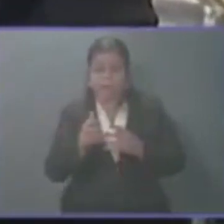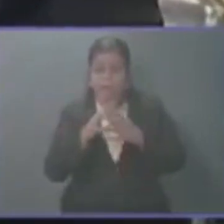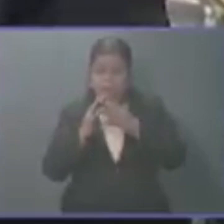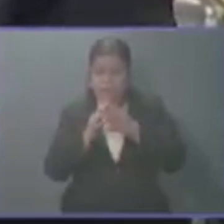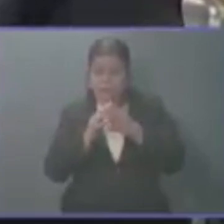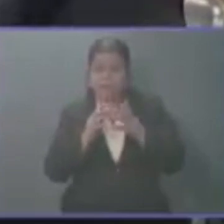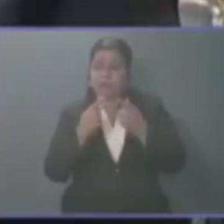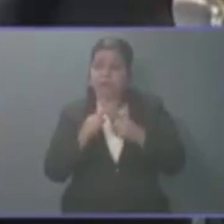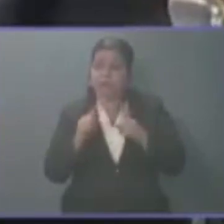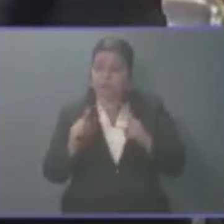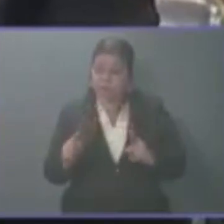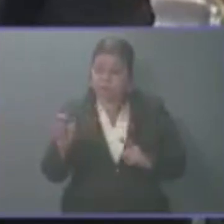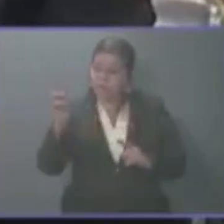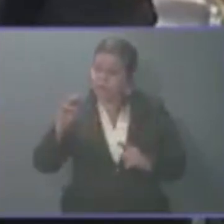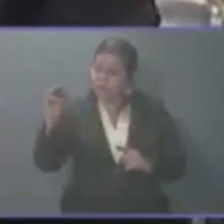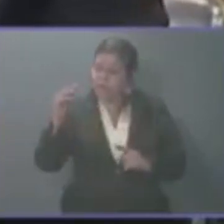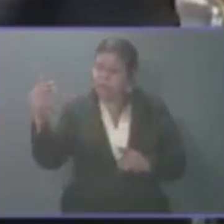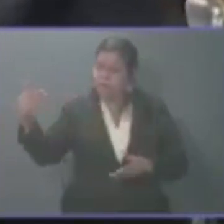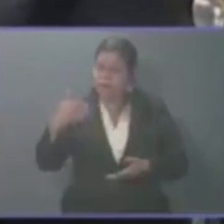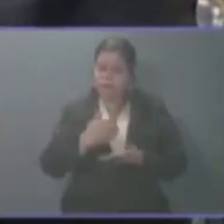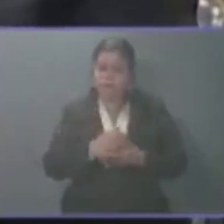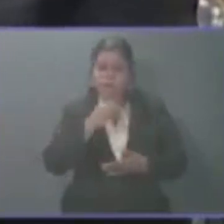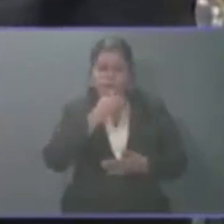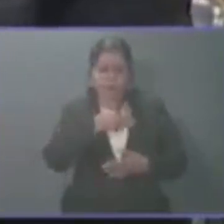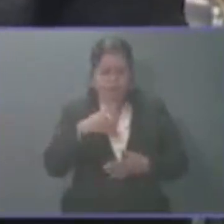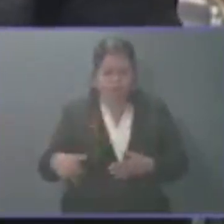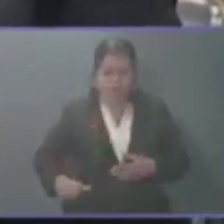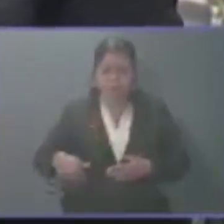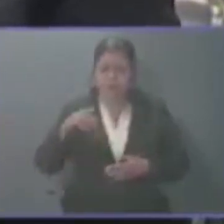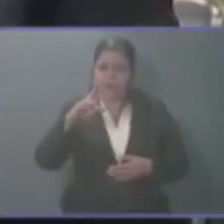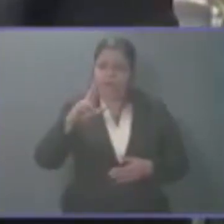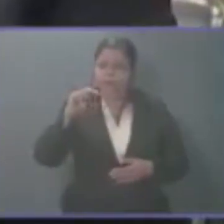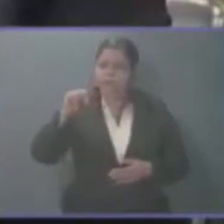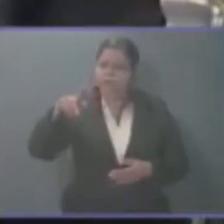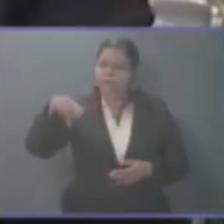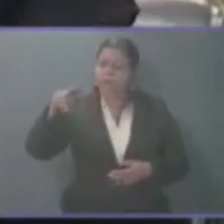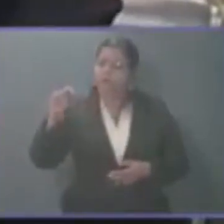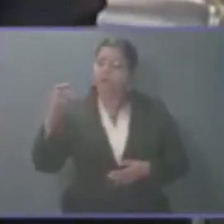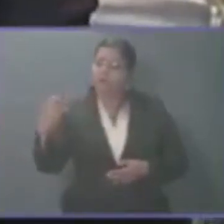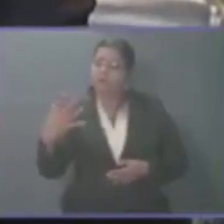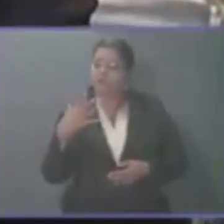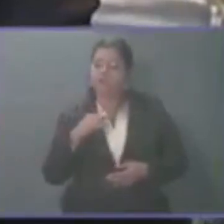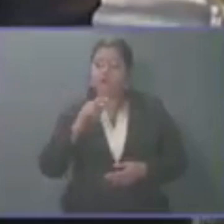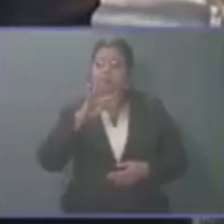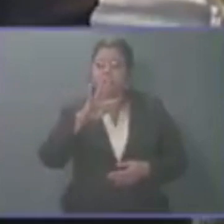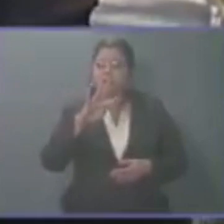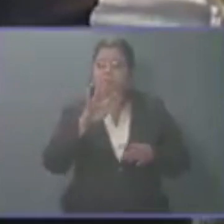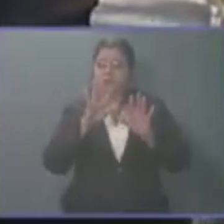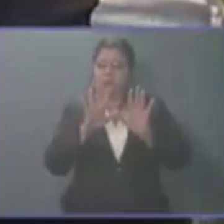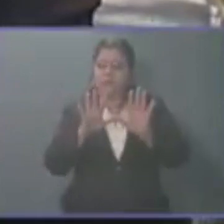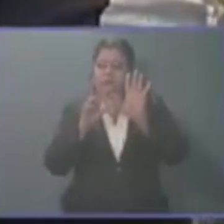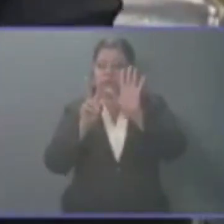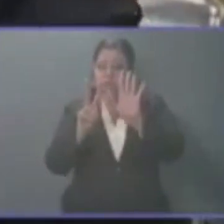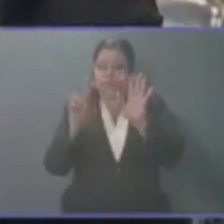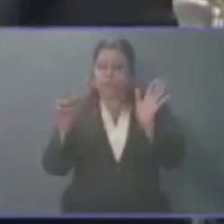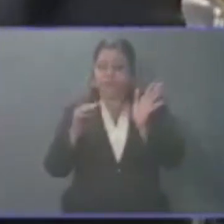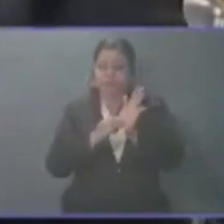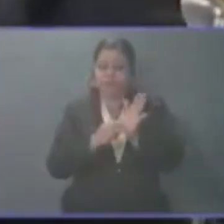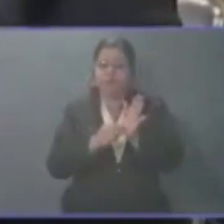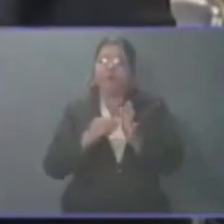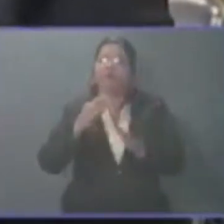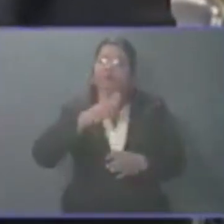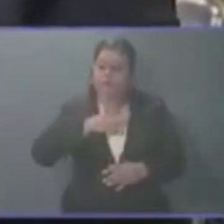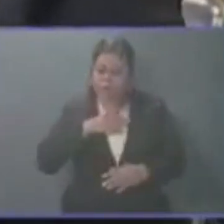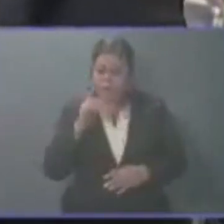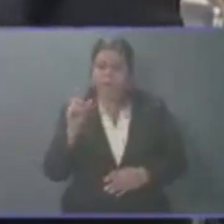Pero el martes vino el presidente del RNPN y nos vino a decir que solo 417 mil tienen